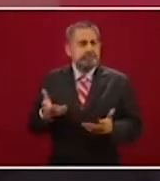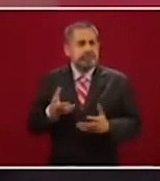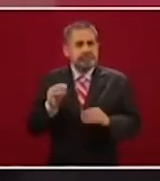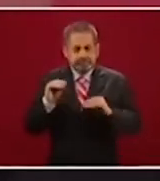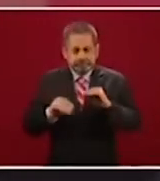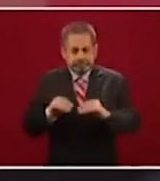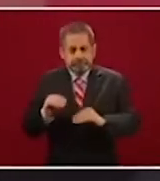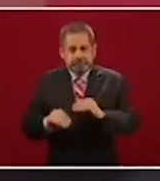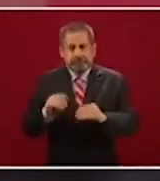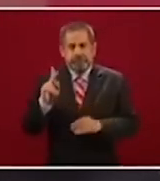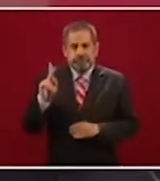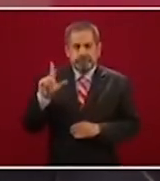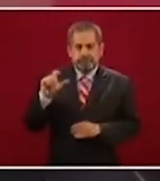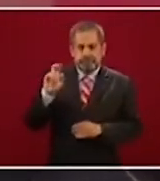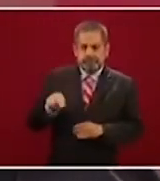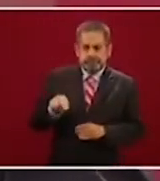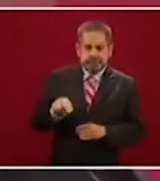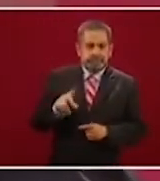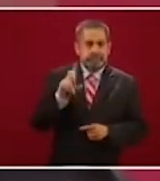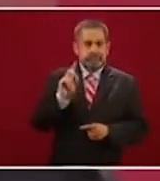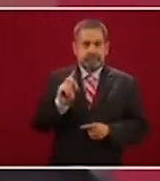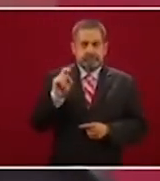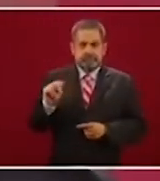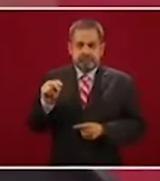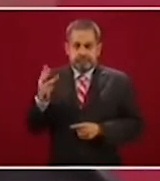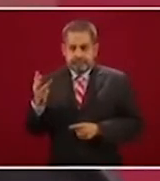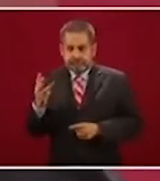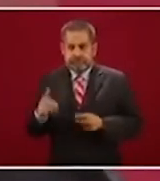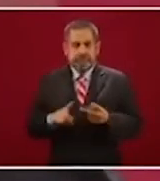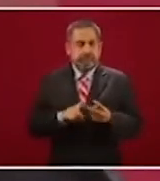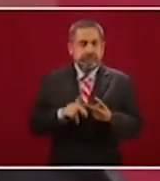el plan DN3 y el plan Marina.